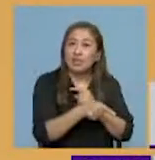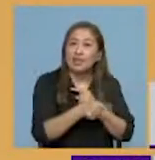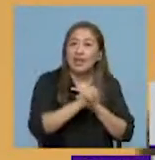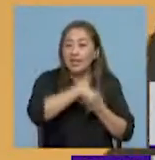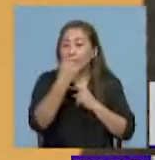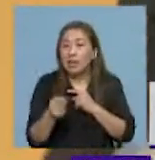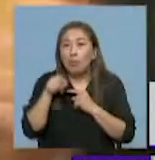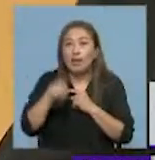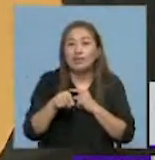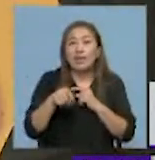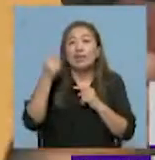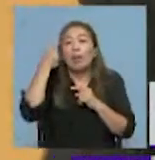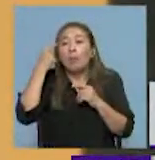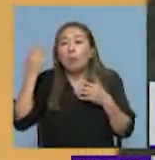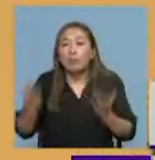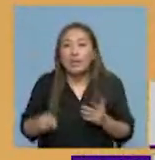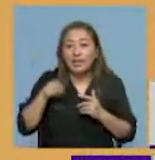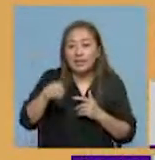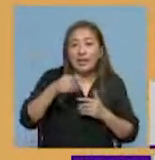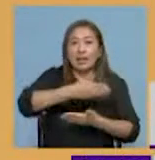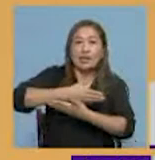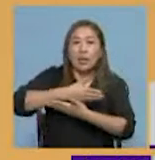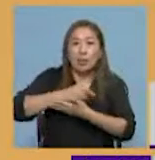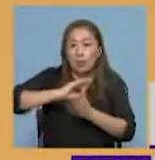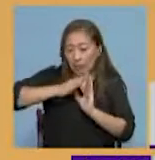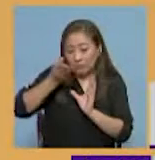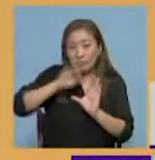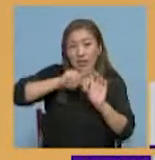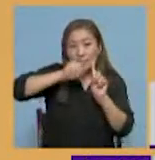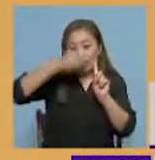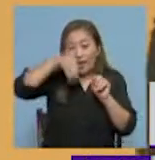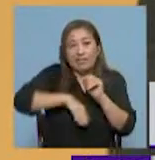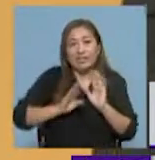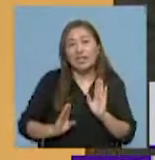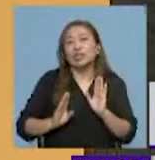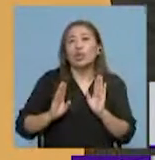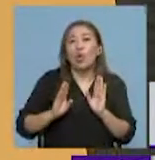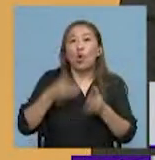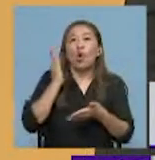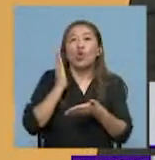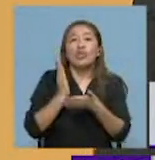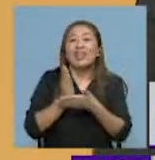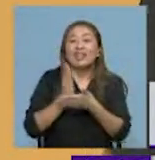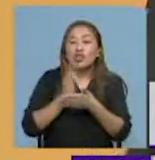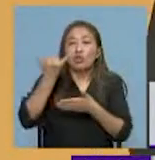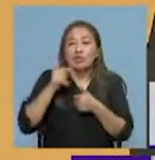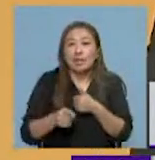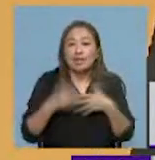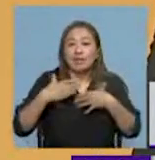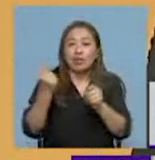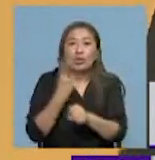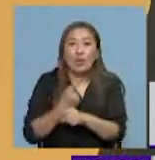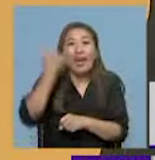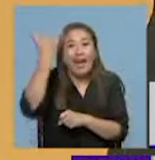criatura quienes piensan que esa criatura que está en el vientre de su mamá no tiene defensa pues bien hay una orden judicial